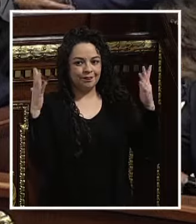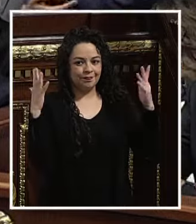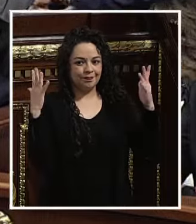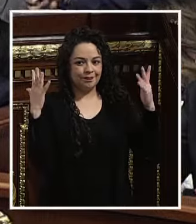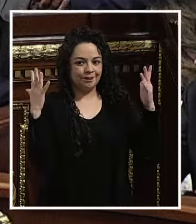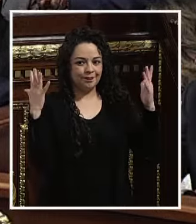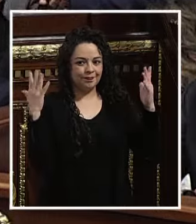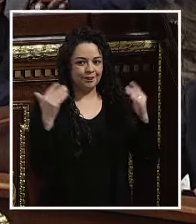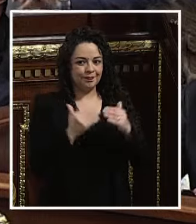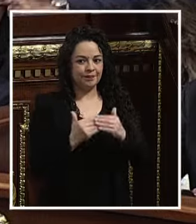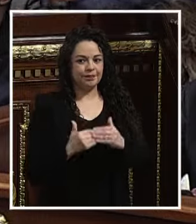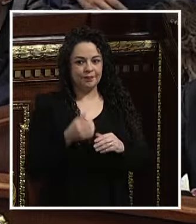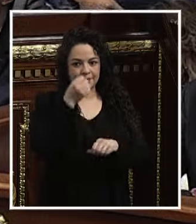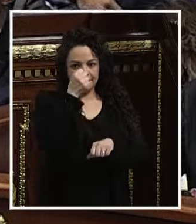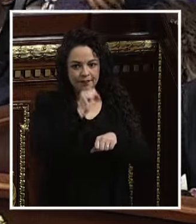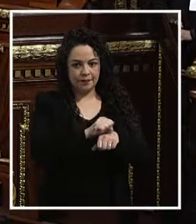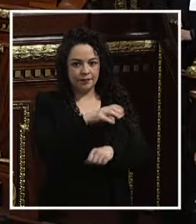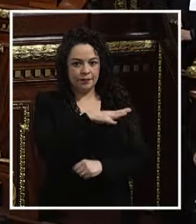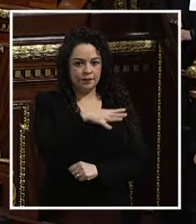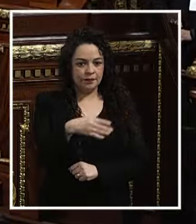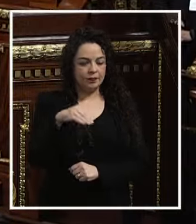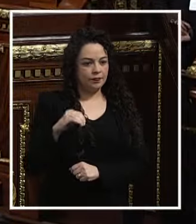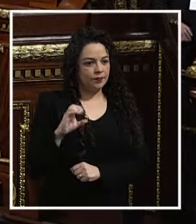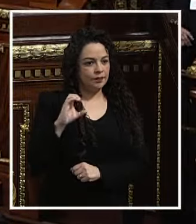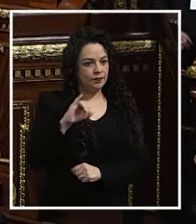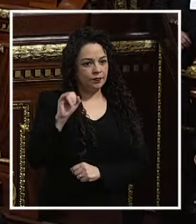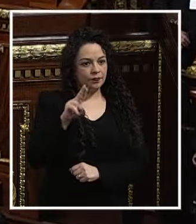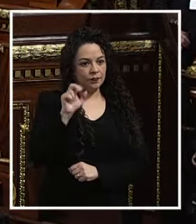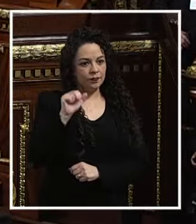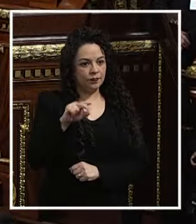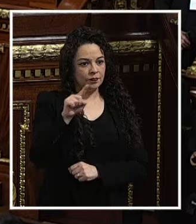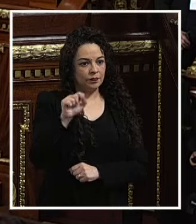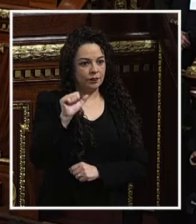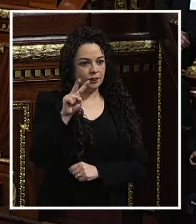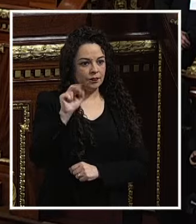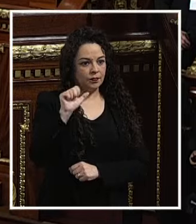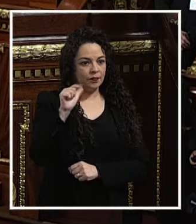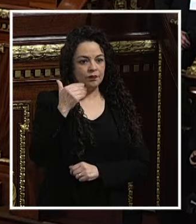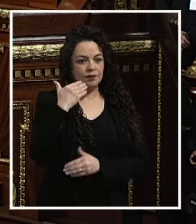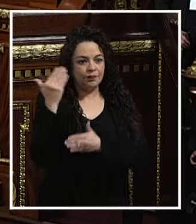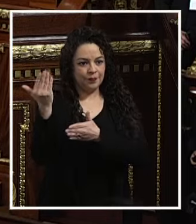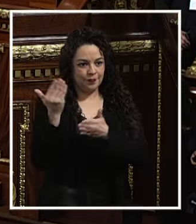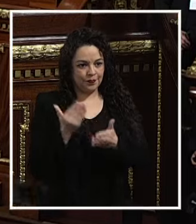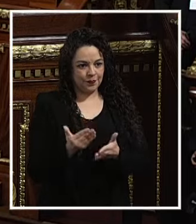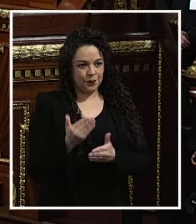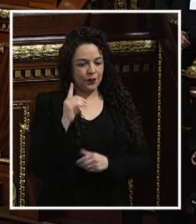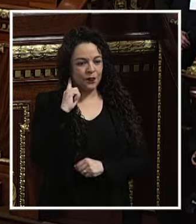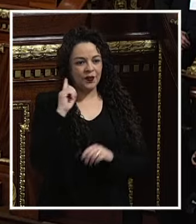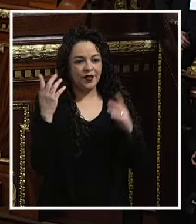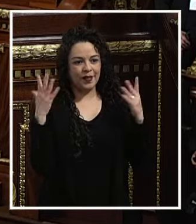Al secretario general de Movimiento Ciudadano, Juan Zavala. Bienvenido.